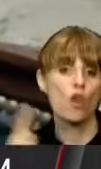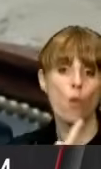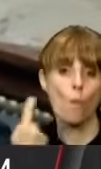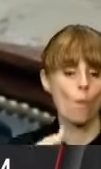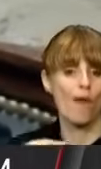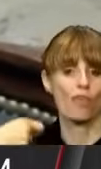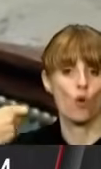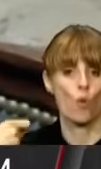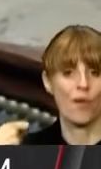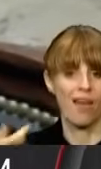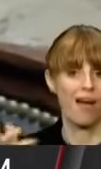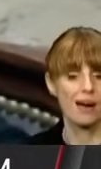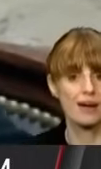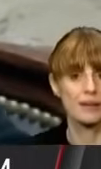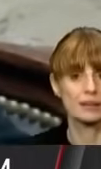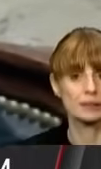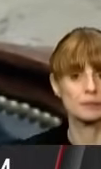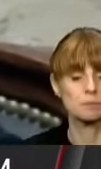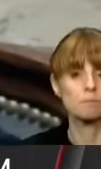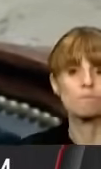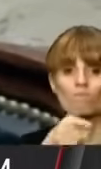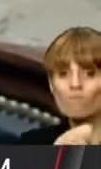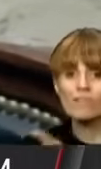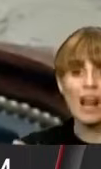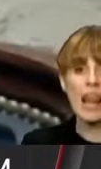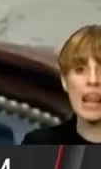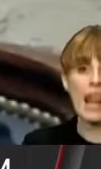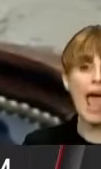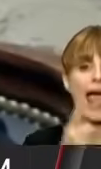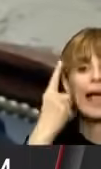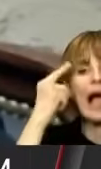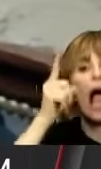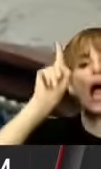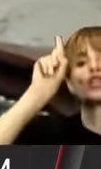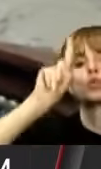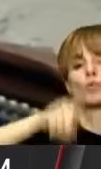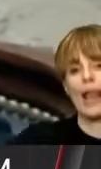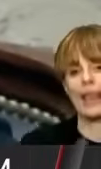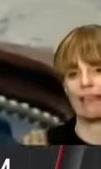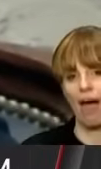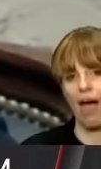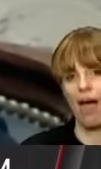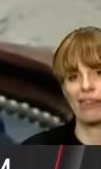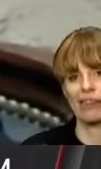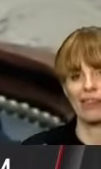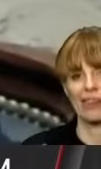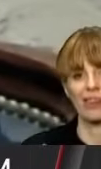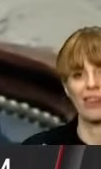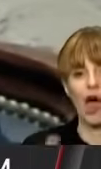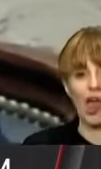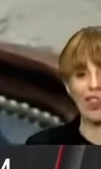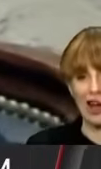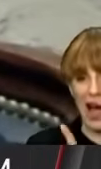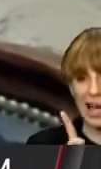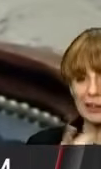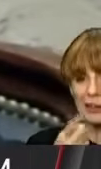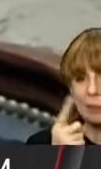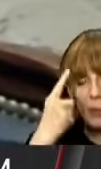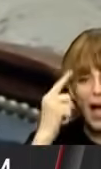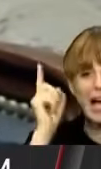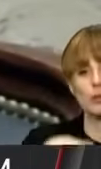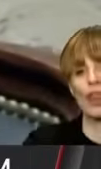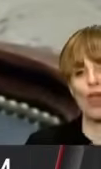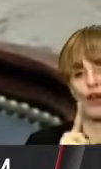se van a poder jubilar. Esta ley no cae de casualidad, esta derogación es algo que el Fondo